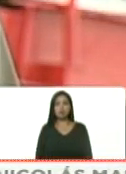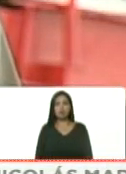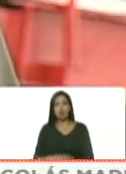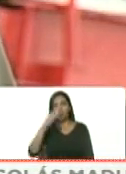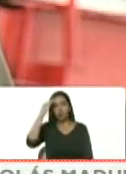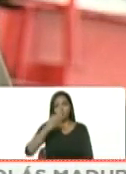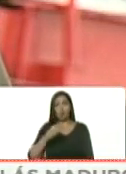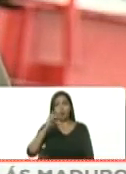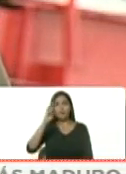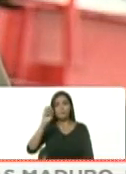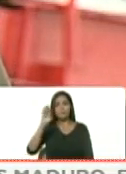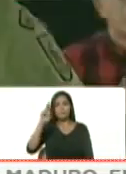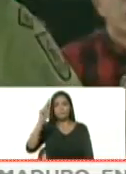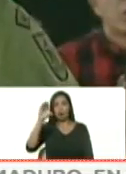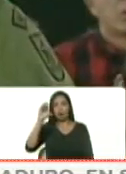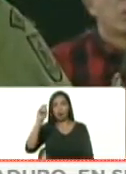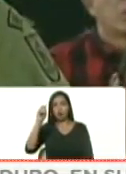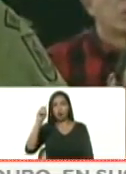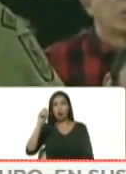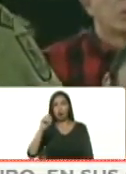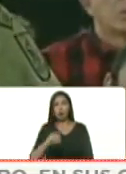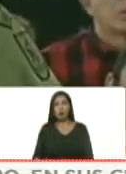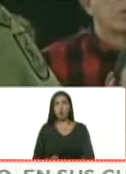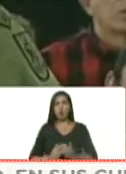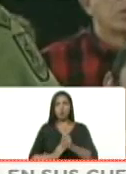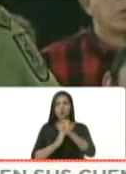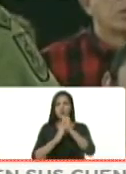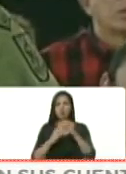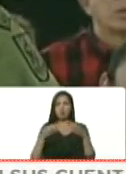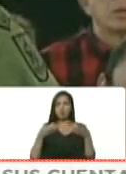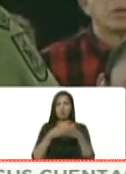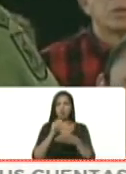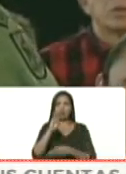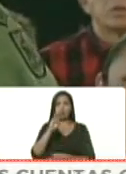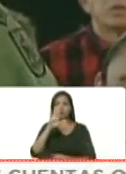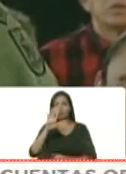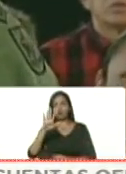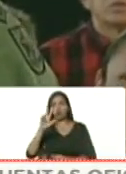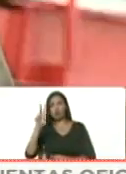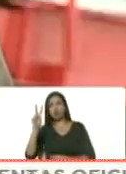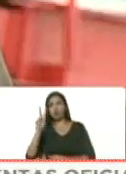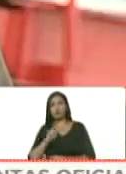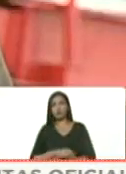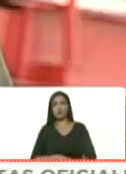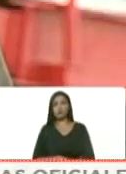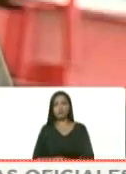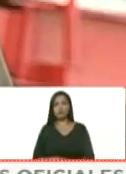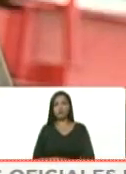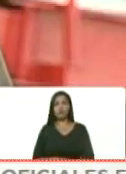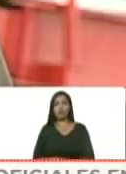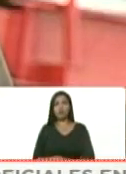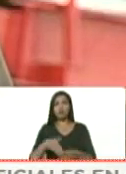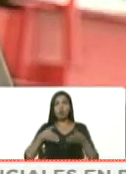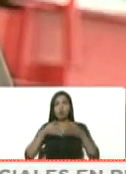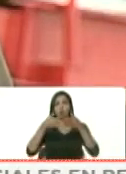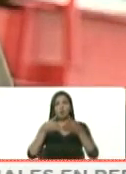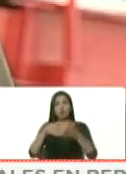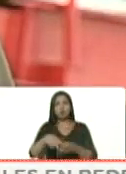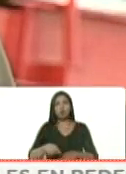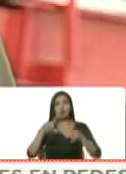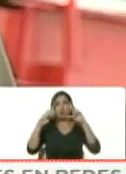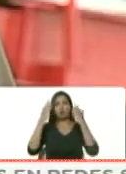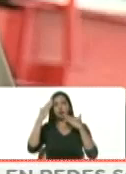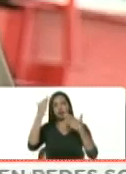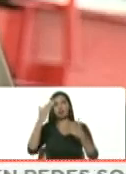Marco Antonio Contreras Castillo, comandante del destacamento 452 del puerto marítimo de La Guaira, mis